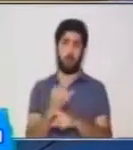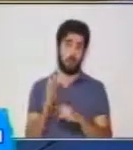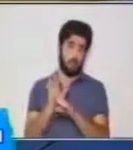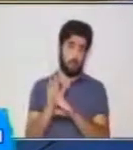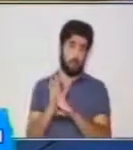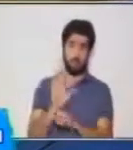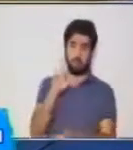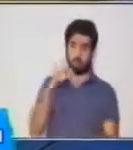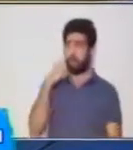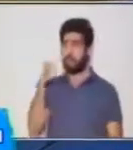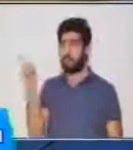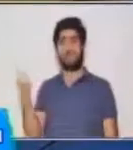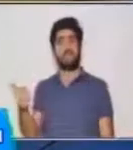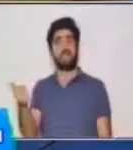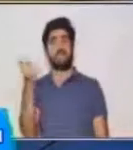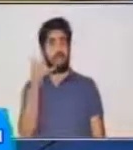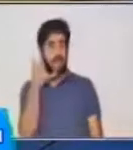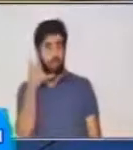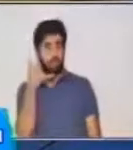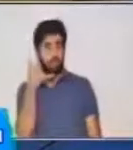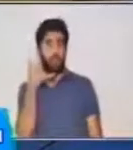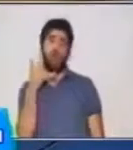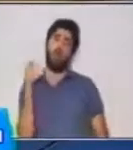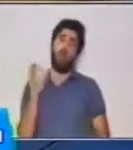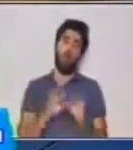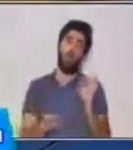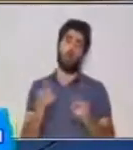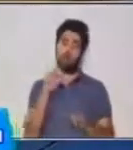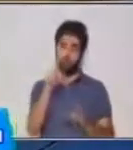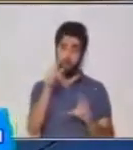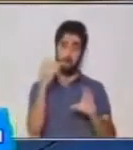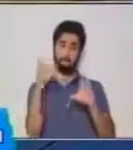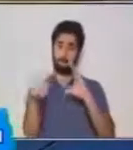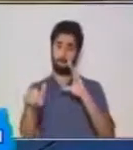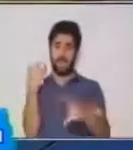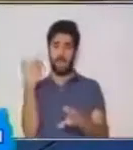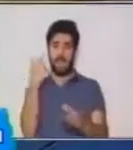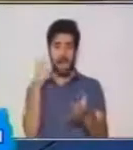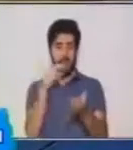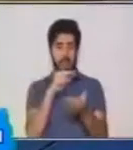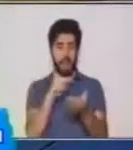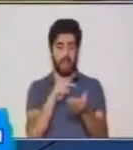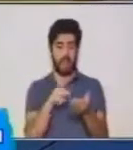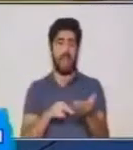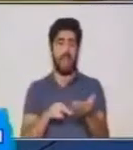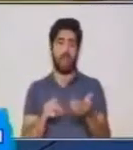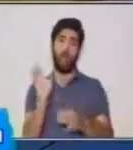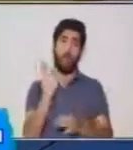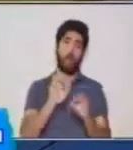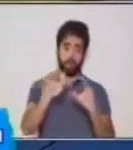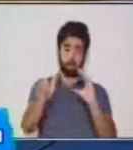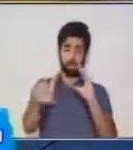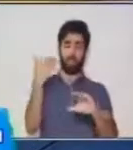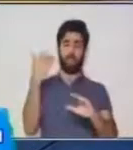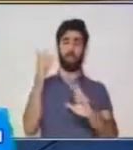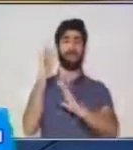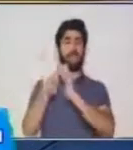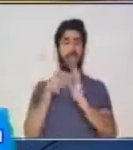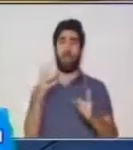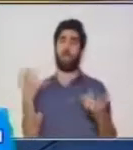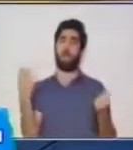teléfono. Cuando recibes una llamada, te dan un mensaje oral. Oral quiere decir que tú lo vas a escuchar, vas a utilizar tu